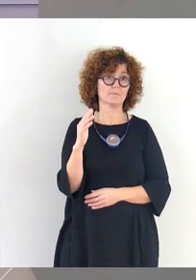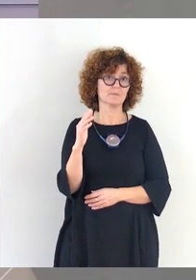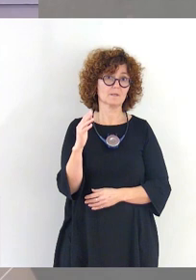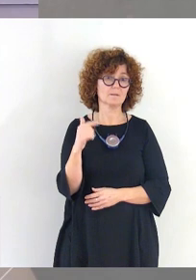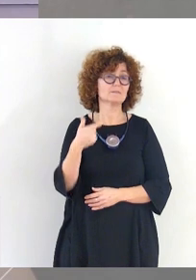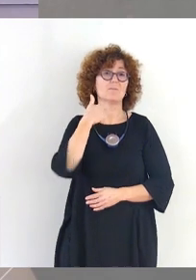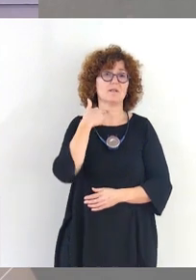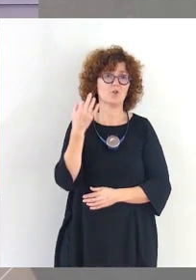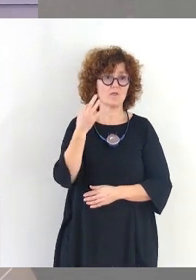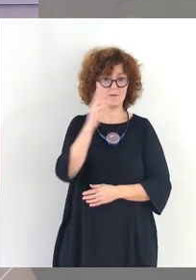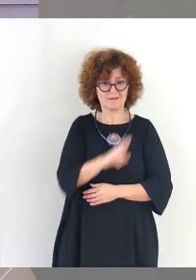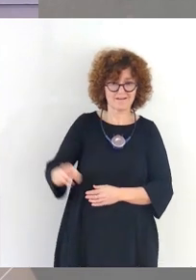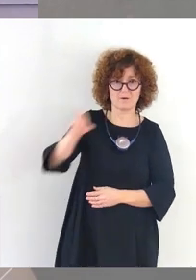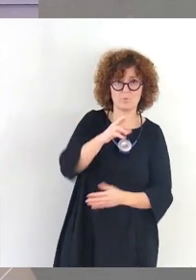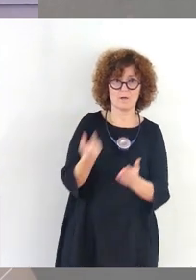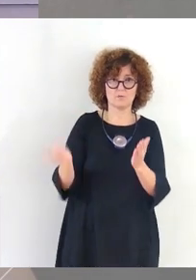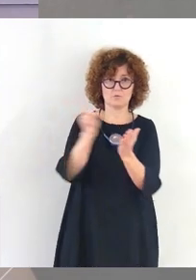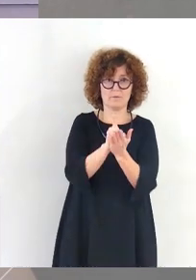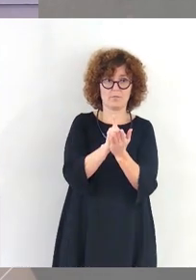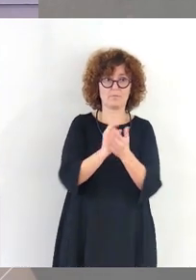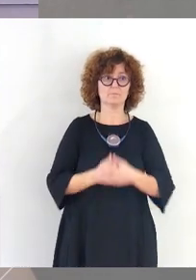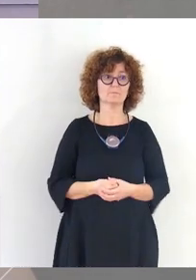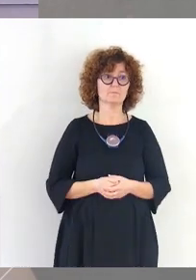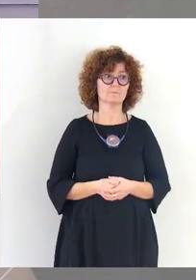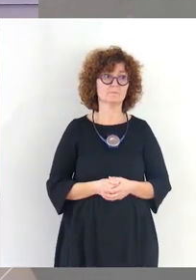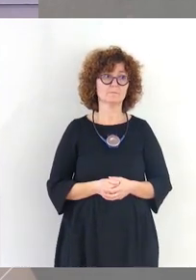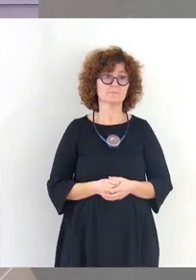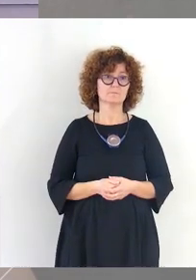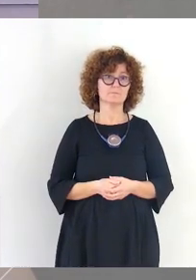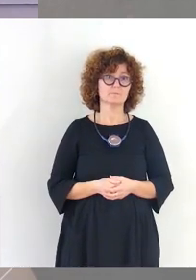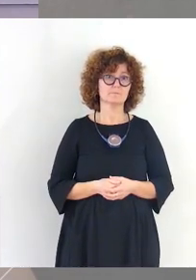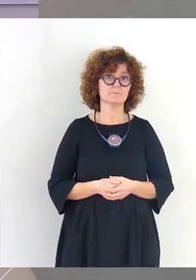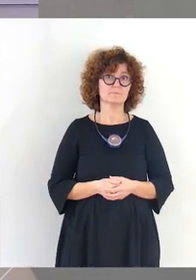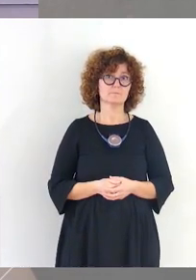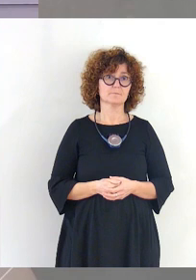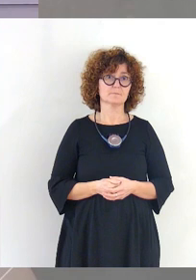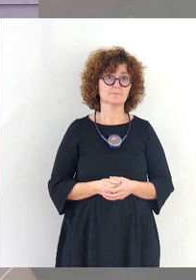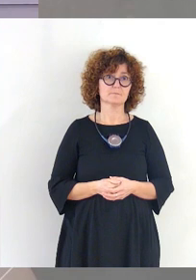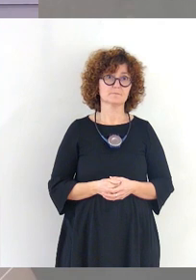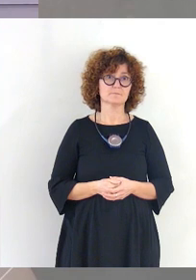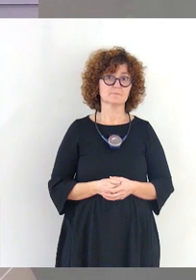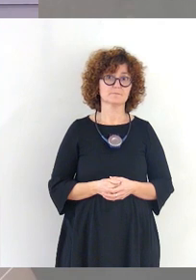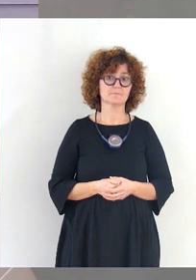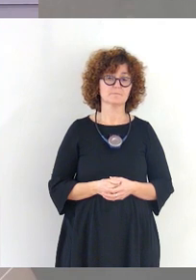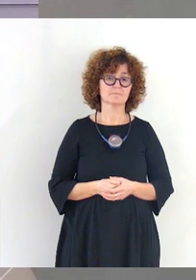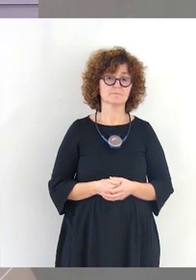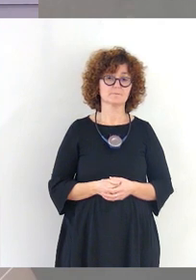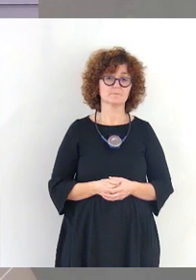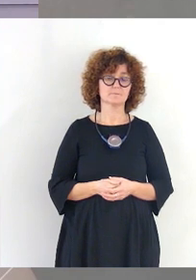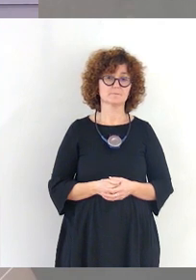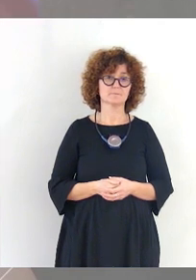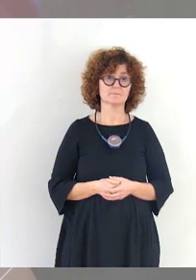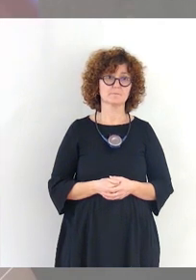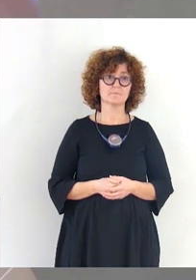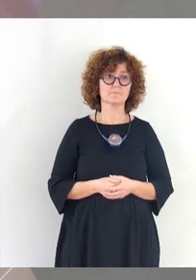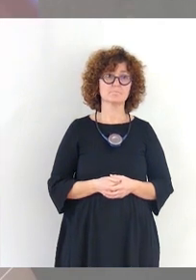que volver yo lo lo fíjate Salomé yo lo relaciono con algo